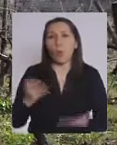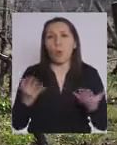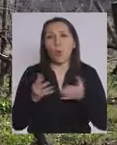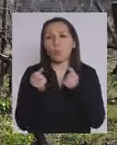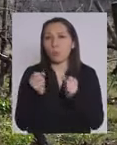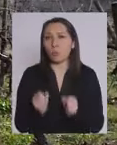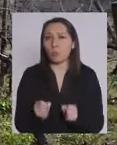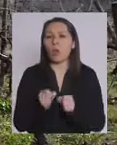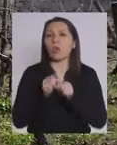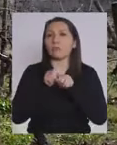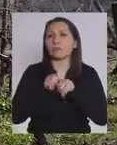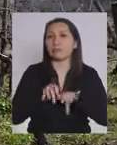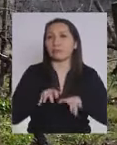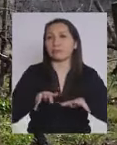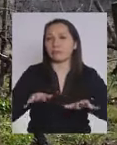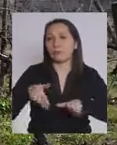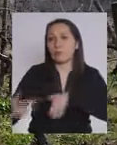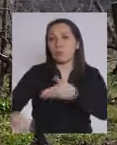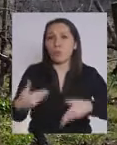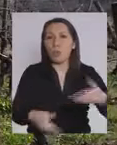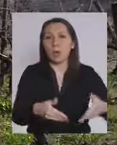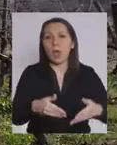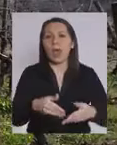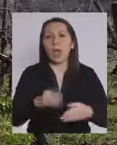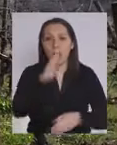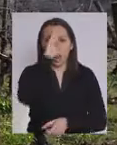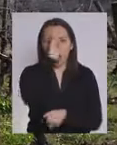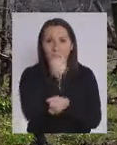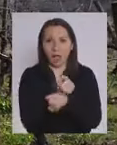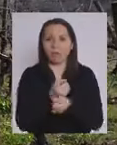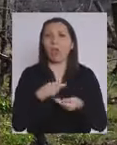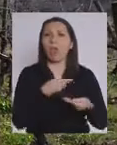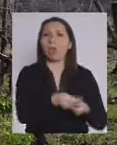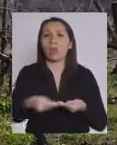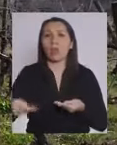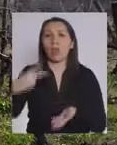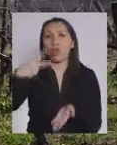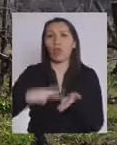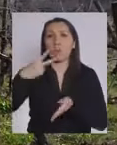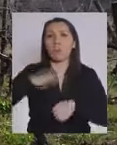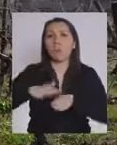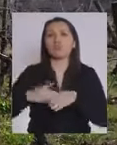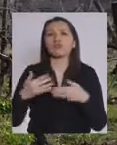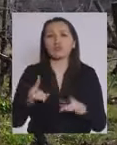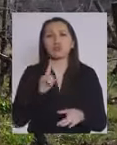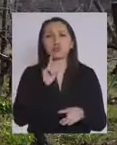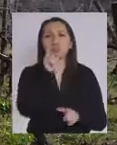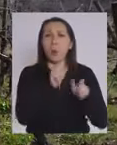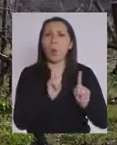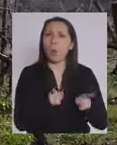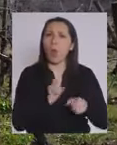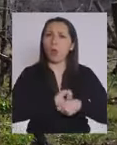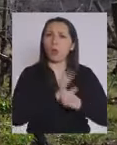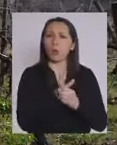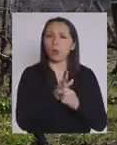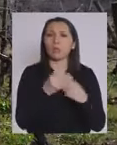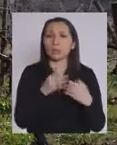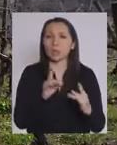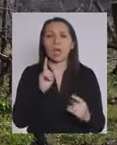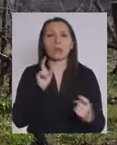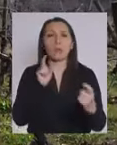incidido en la propagación de los contagios que la comisaría virtual entregara dos mil permisos a contagiados con coi 19 se puso en contacto